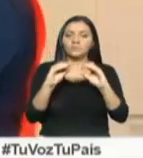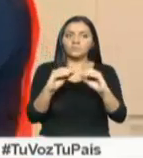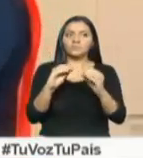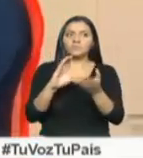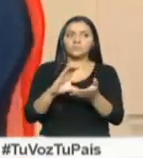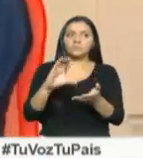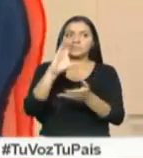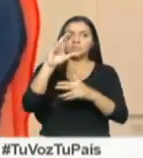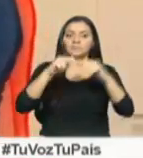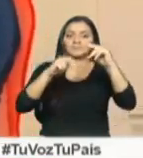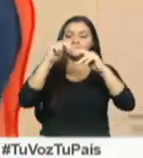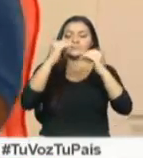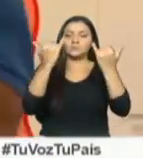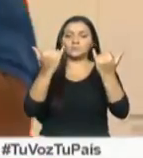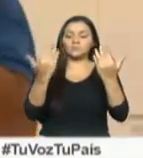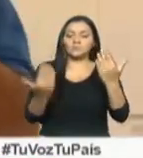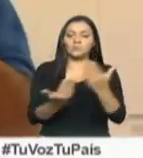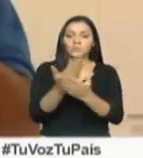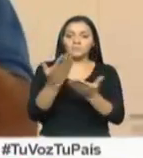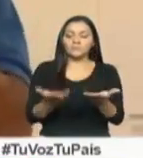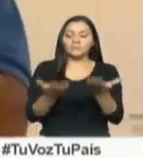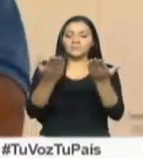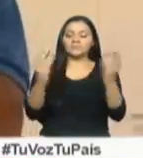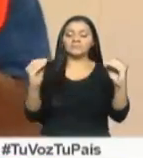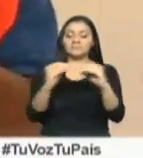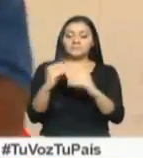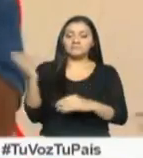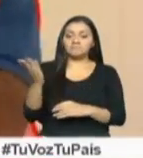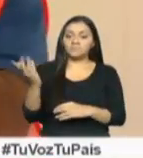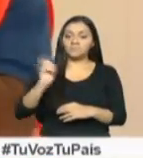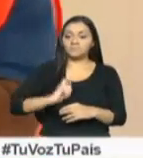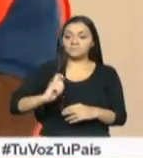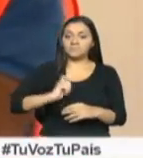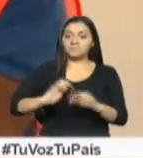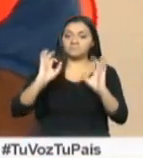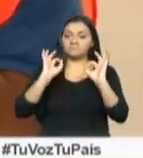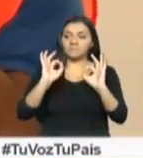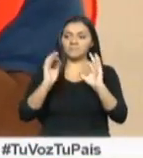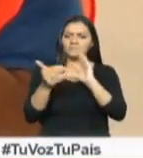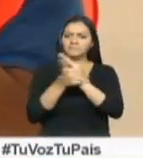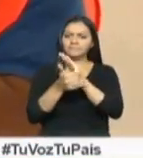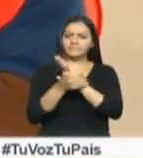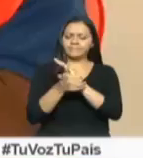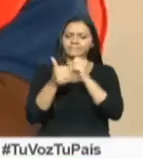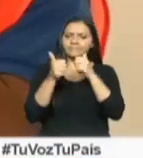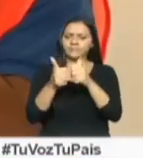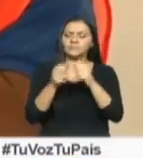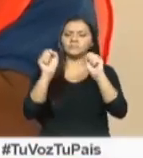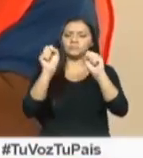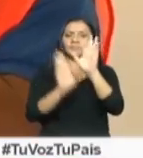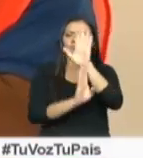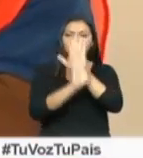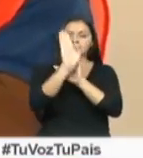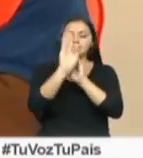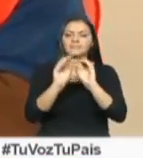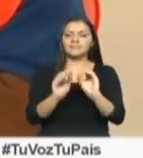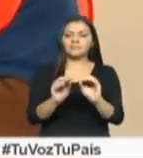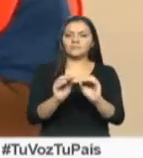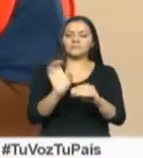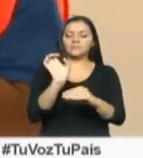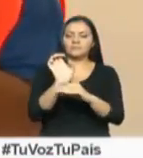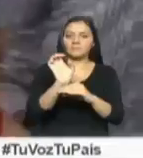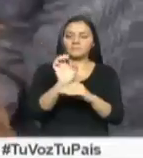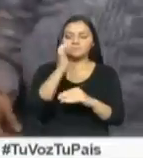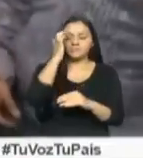con una infraestructura como esta y un docente remunerado capacitado es un potencial para mejorar la educación en